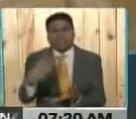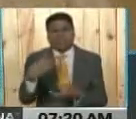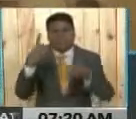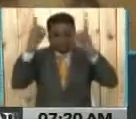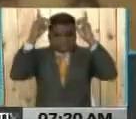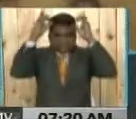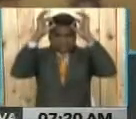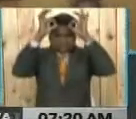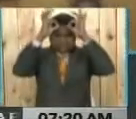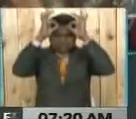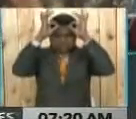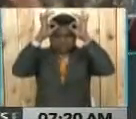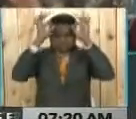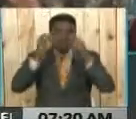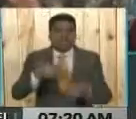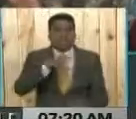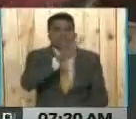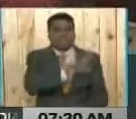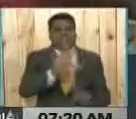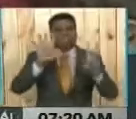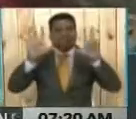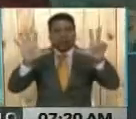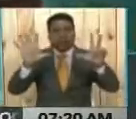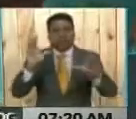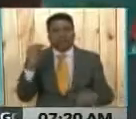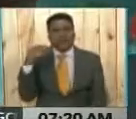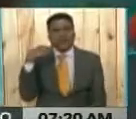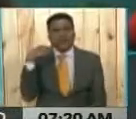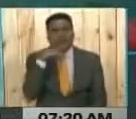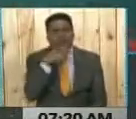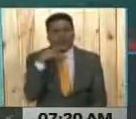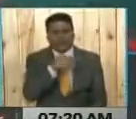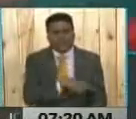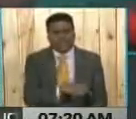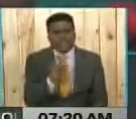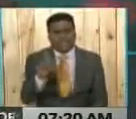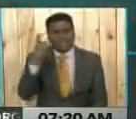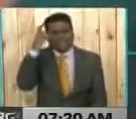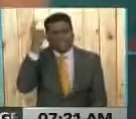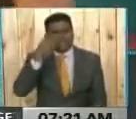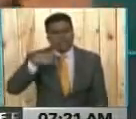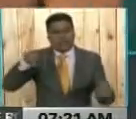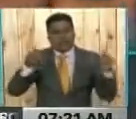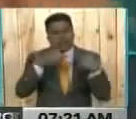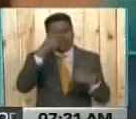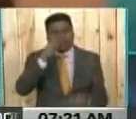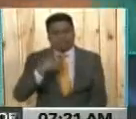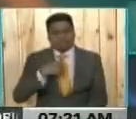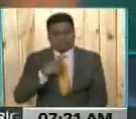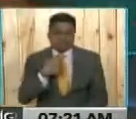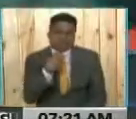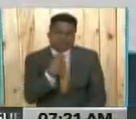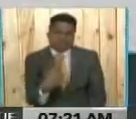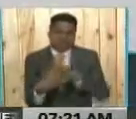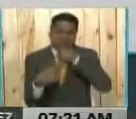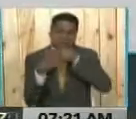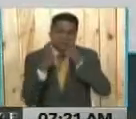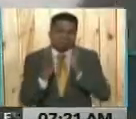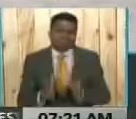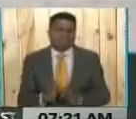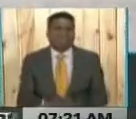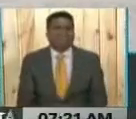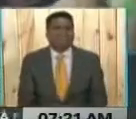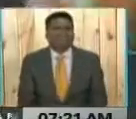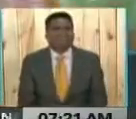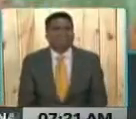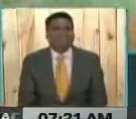años recientemente. 28 de octubre, día de mi cumpleaños. Exactamente. Entonces, allí cambia el peso específico que tenía la cultura. Para